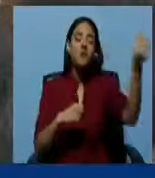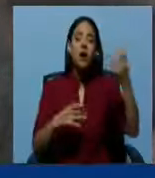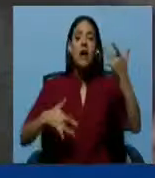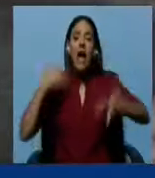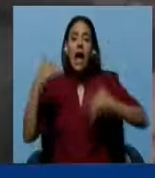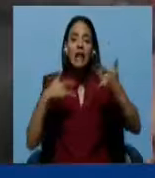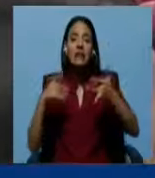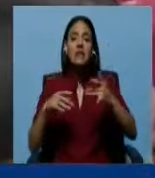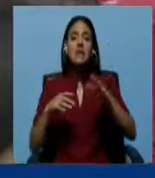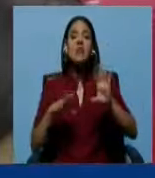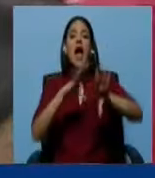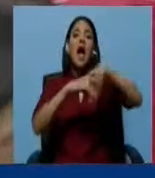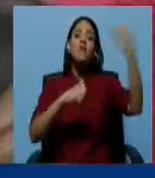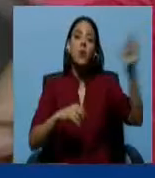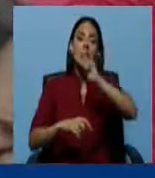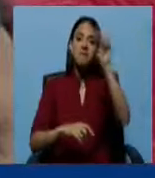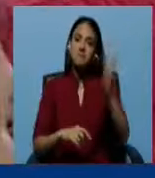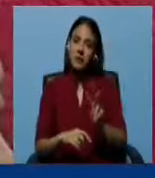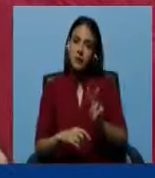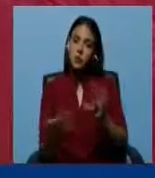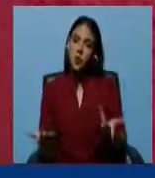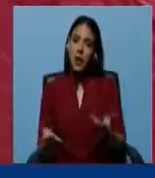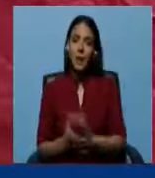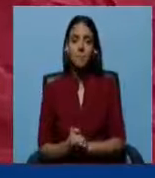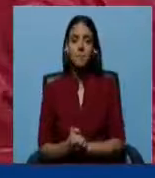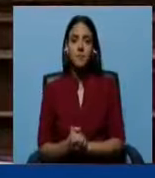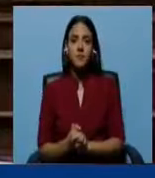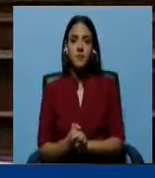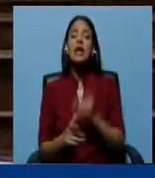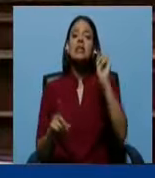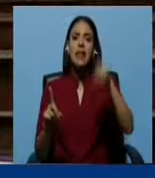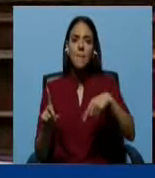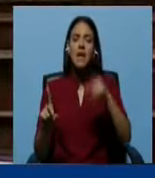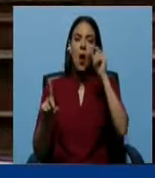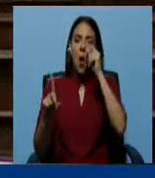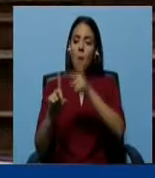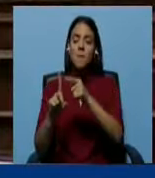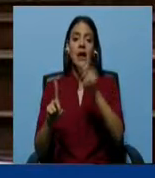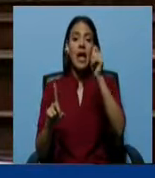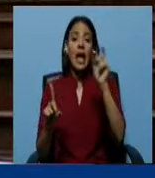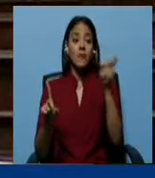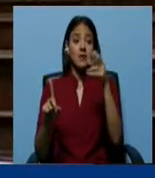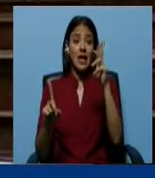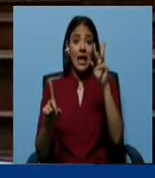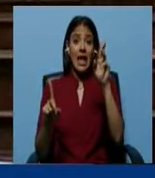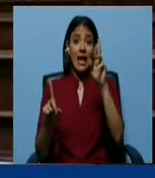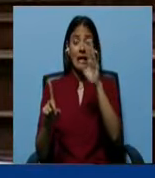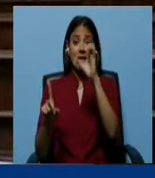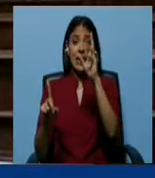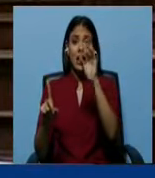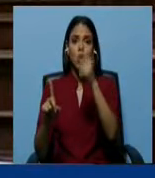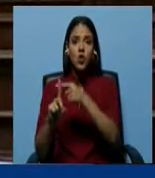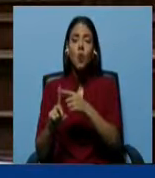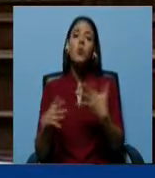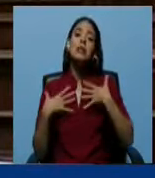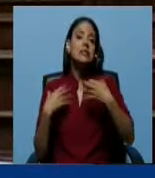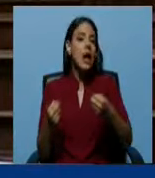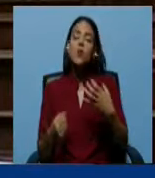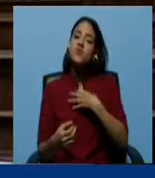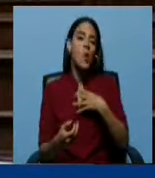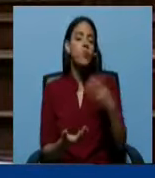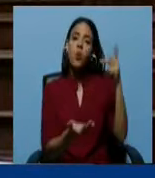actividades en el exterior, o como el señor Guerrero, Armando Guerrero también, que por motivo de salud no